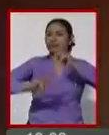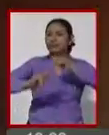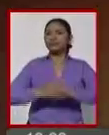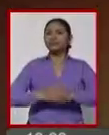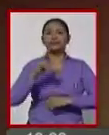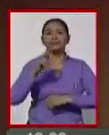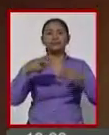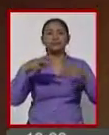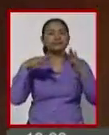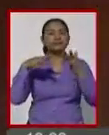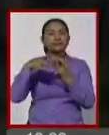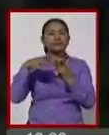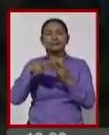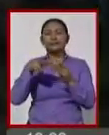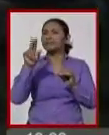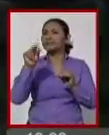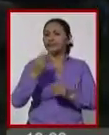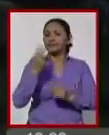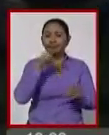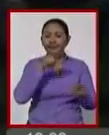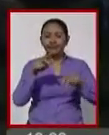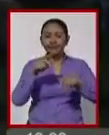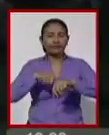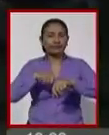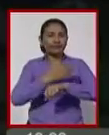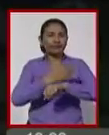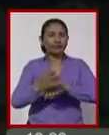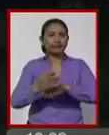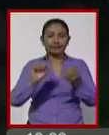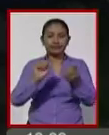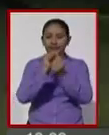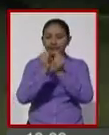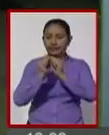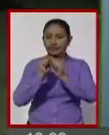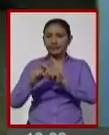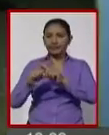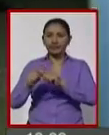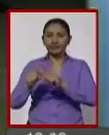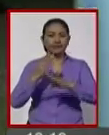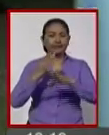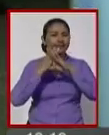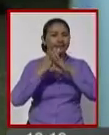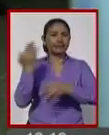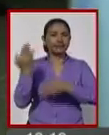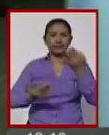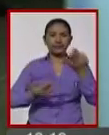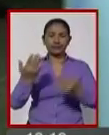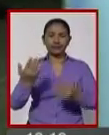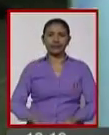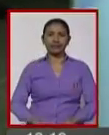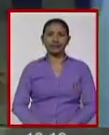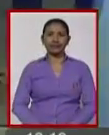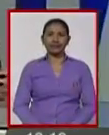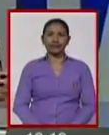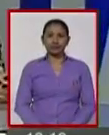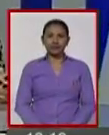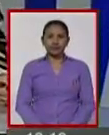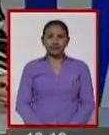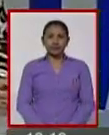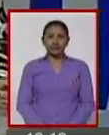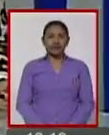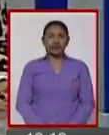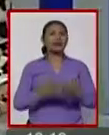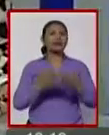no sobrecargar los enchufes y revisar cada cierto tiempo sus conexiones eléctricas para evitar este tipo de hechos. Y